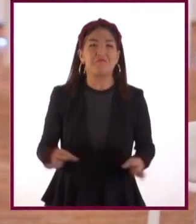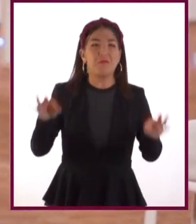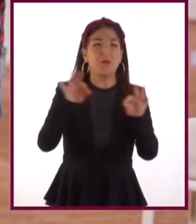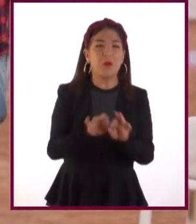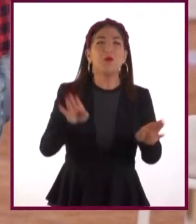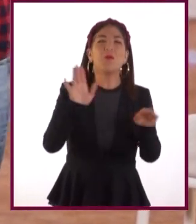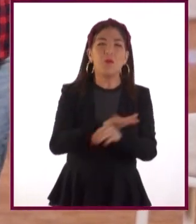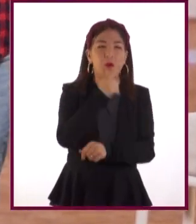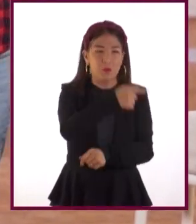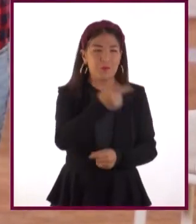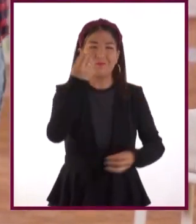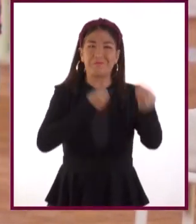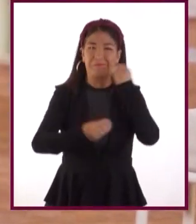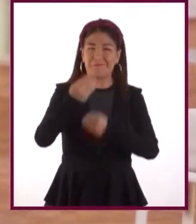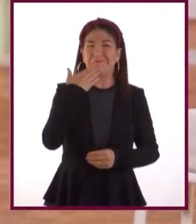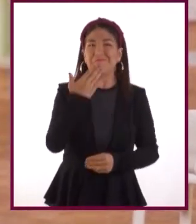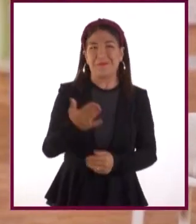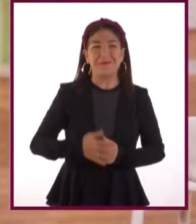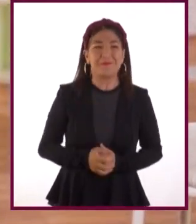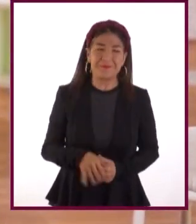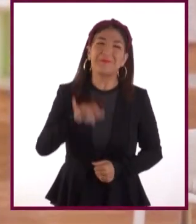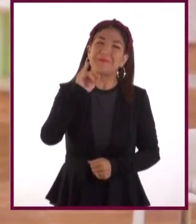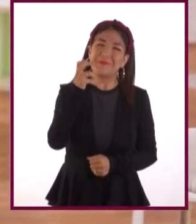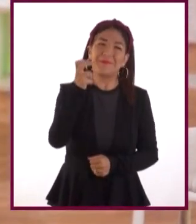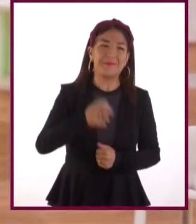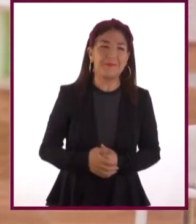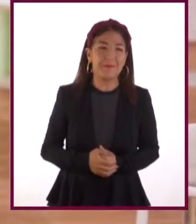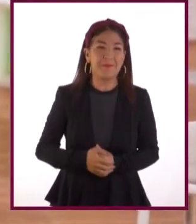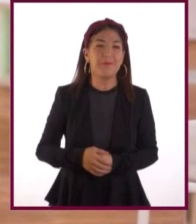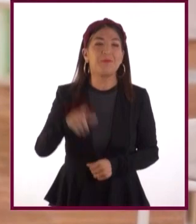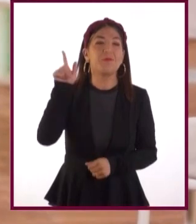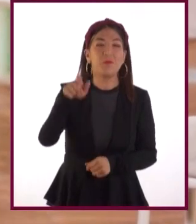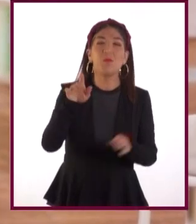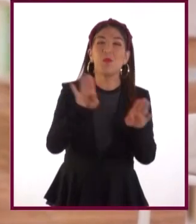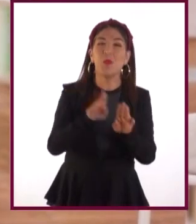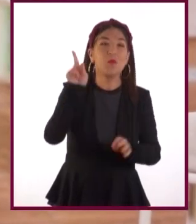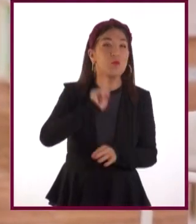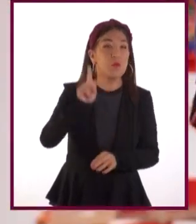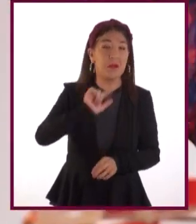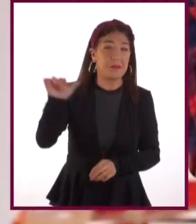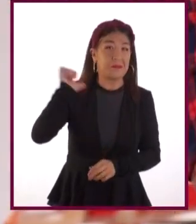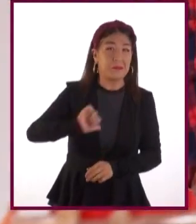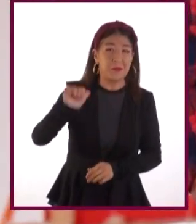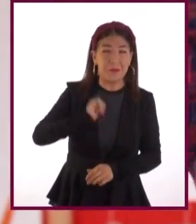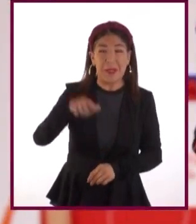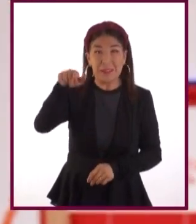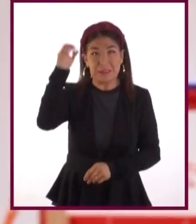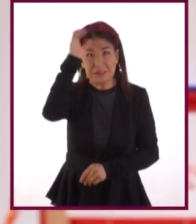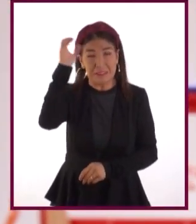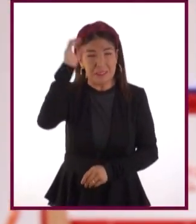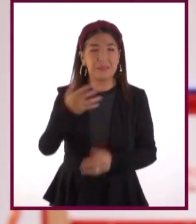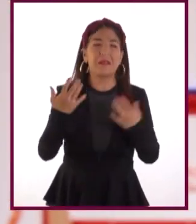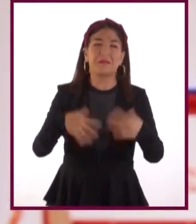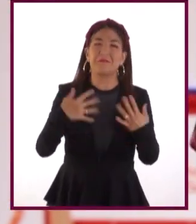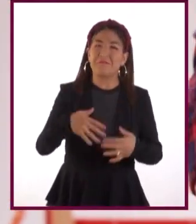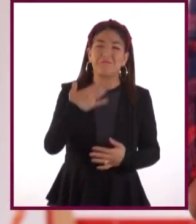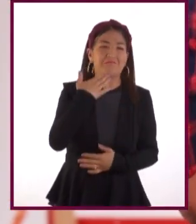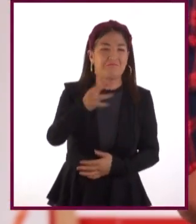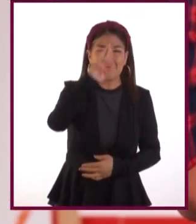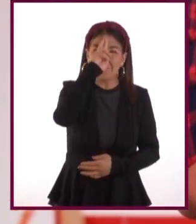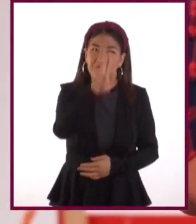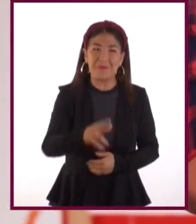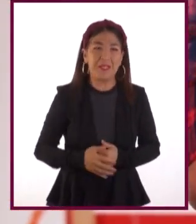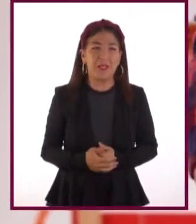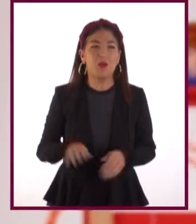que me imagino que por eso has decidido hacerle homenaje vistiéndote así, ¿verdad? Un personaje tan relevante como fue ella merece todo nuestro